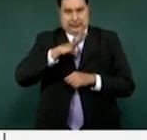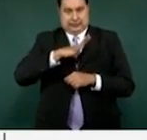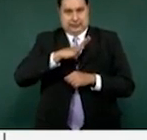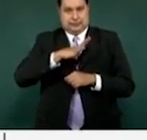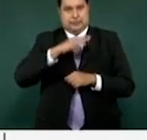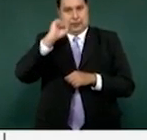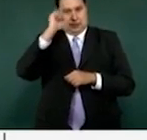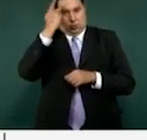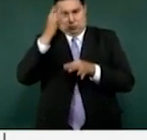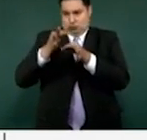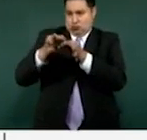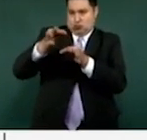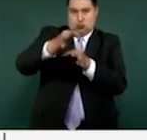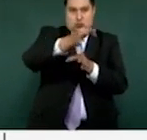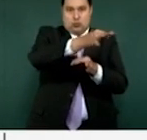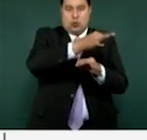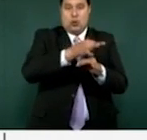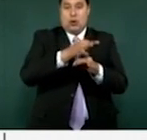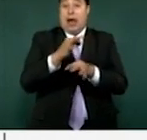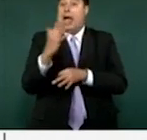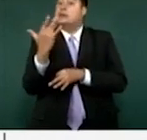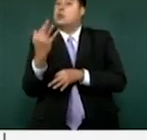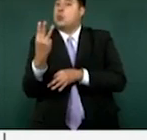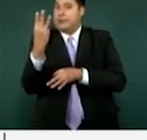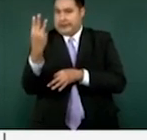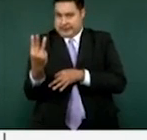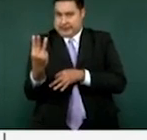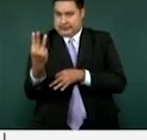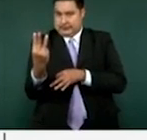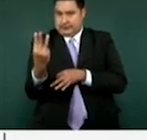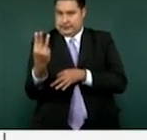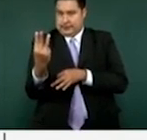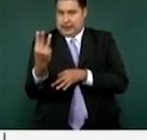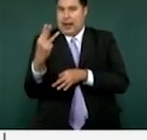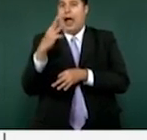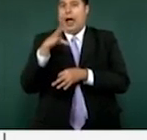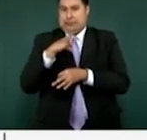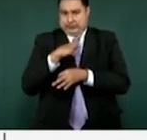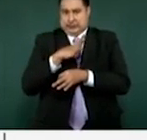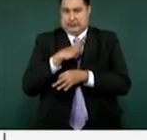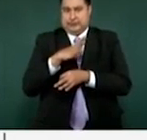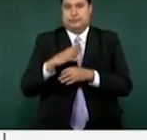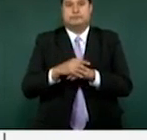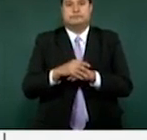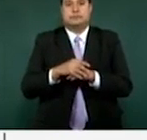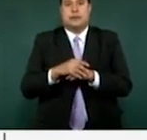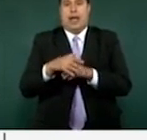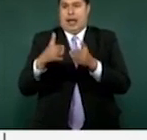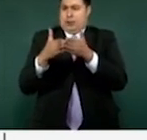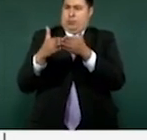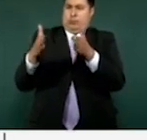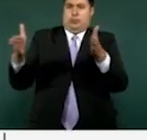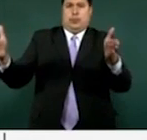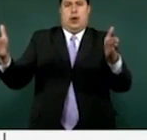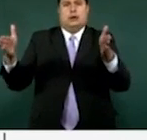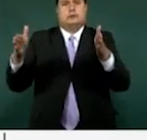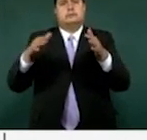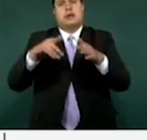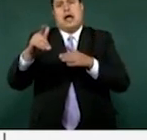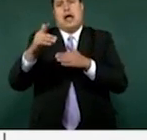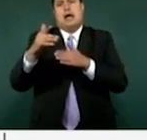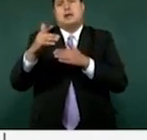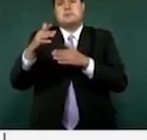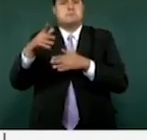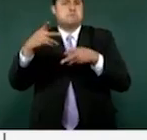este estado, en 53 de ellos hay unas amplias áreas rurales con baja